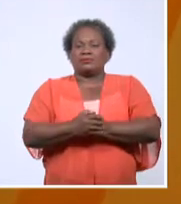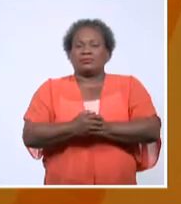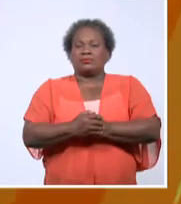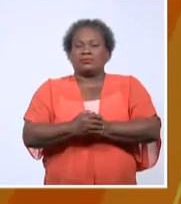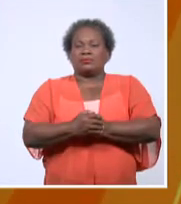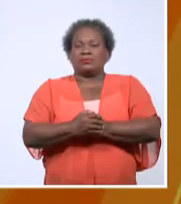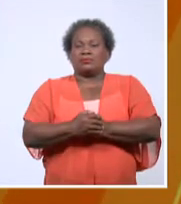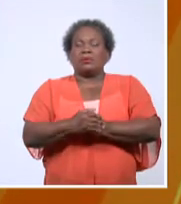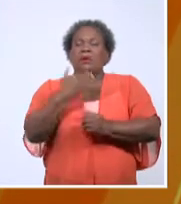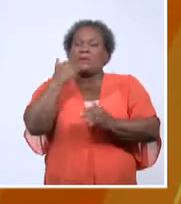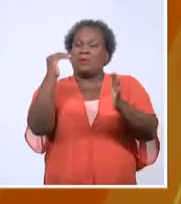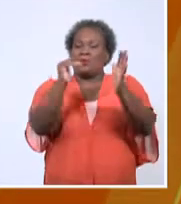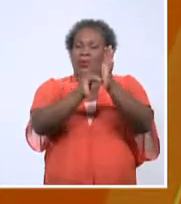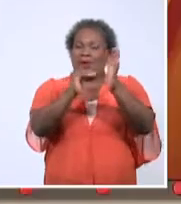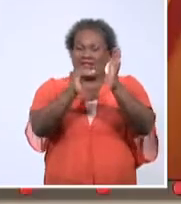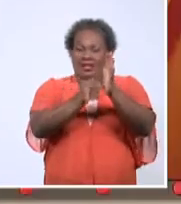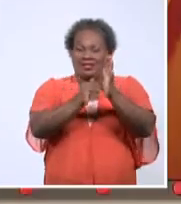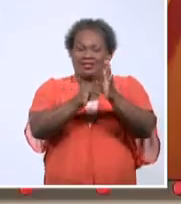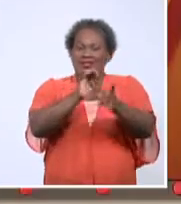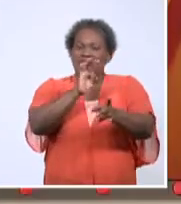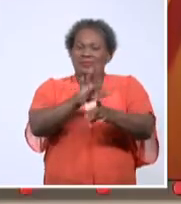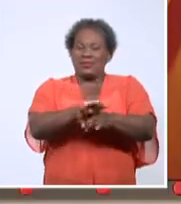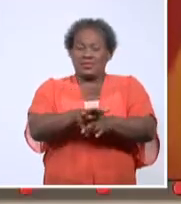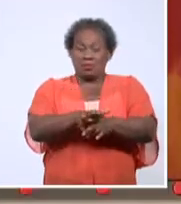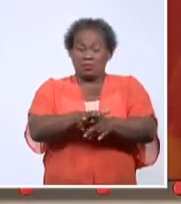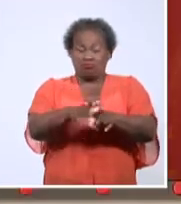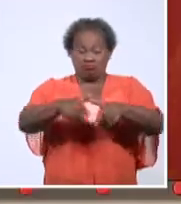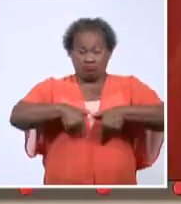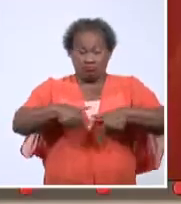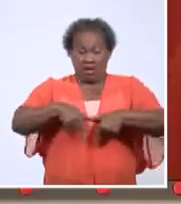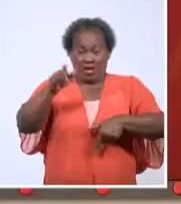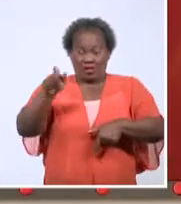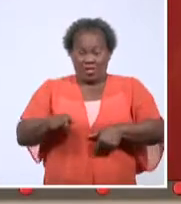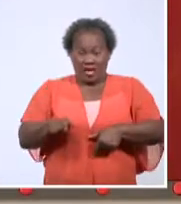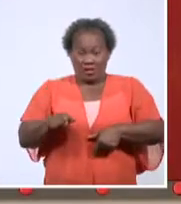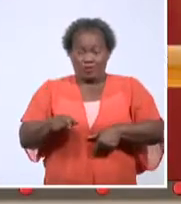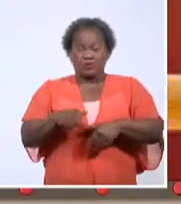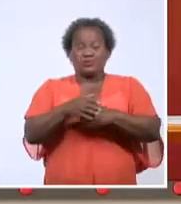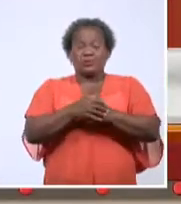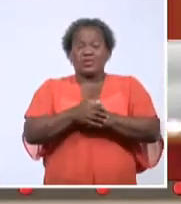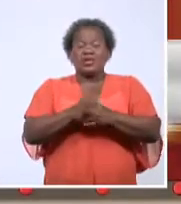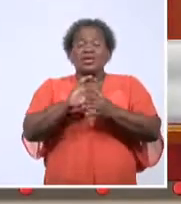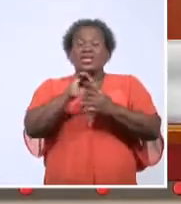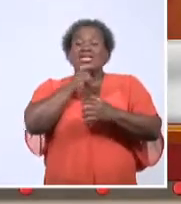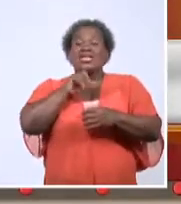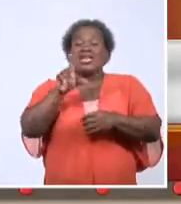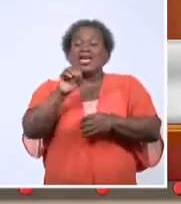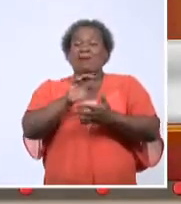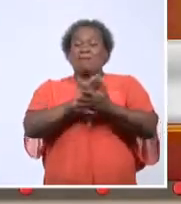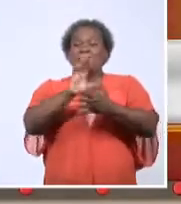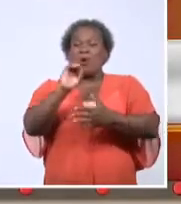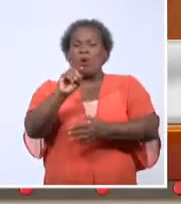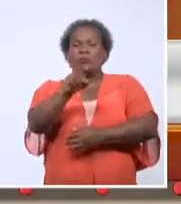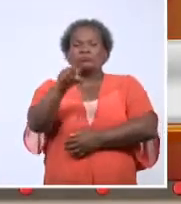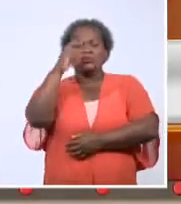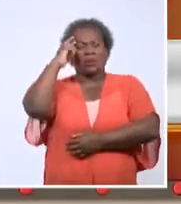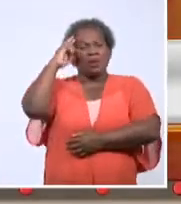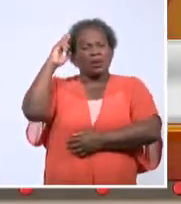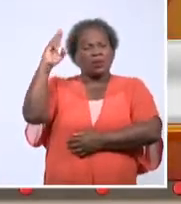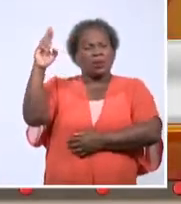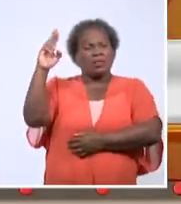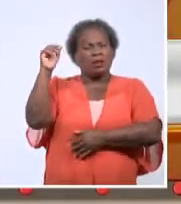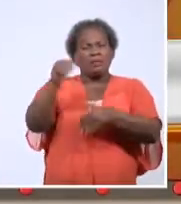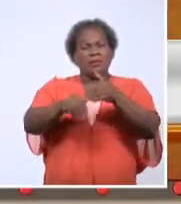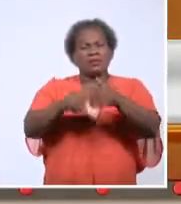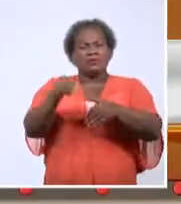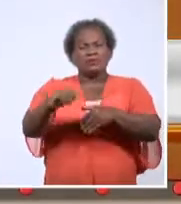Buenas tardes, efectivamente. Comencemos por el candidato que se define como de derecha liberal, Guillermo Lasso. Tal vez lo recuerden, participó por primera vez